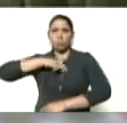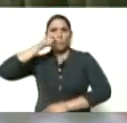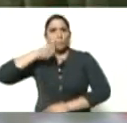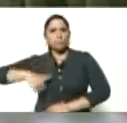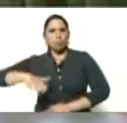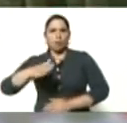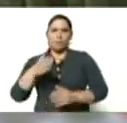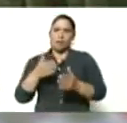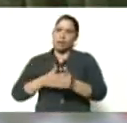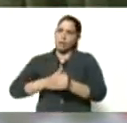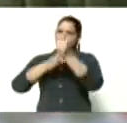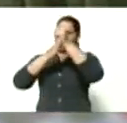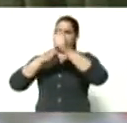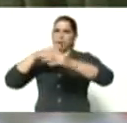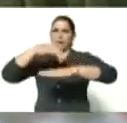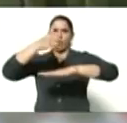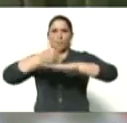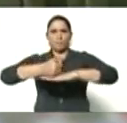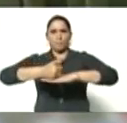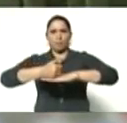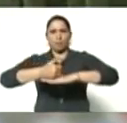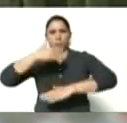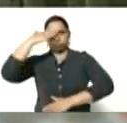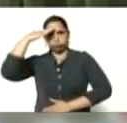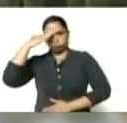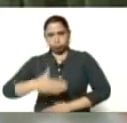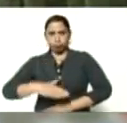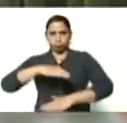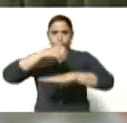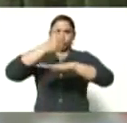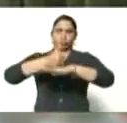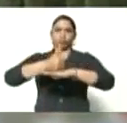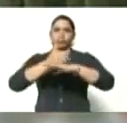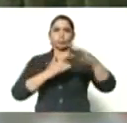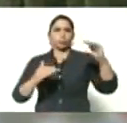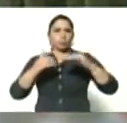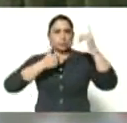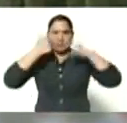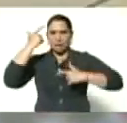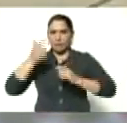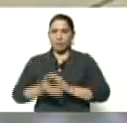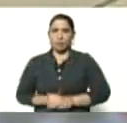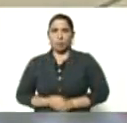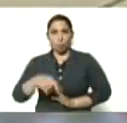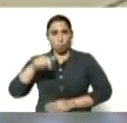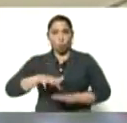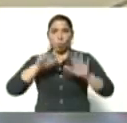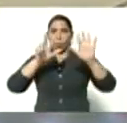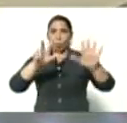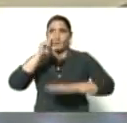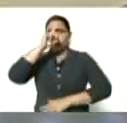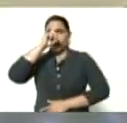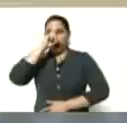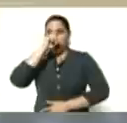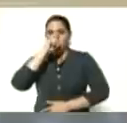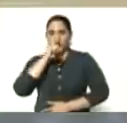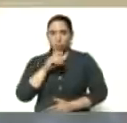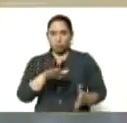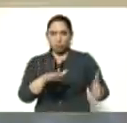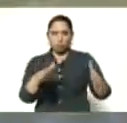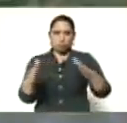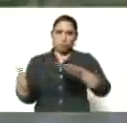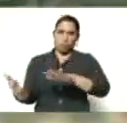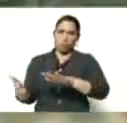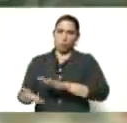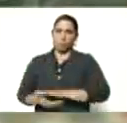a su jefe, a su comandante supremo, Hugo Chávez, hoy a 8 años de su partida física.